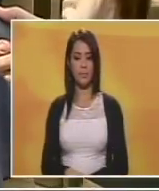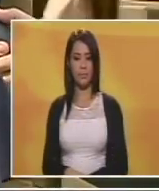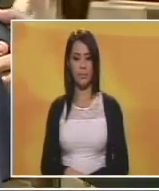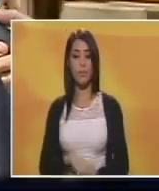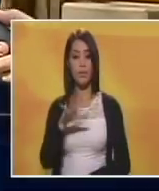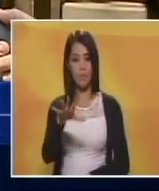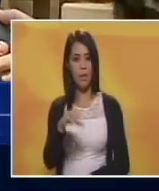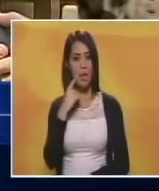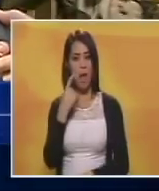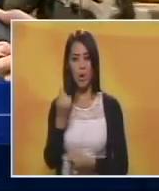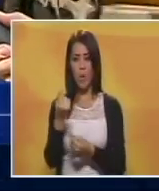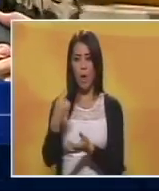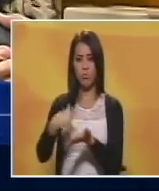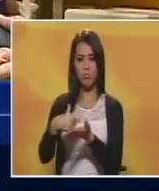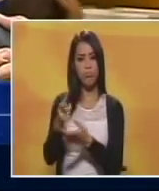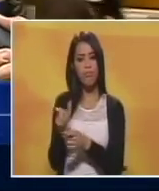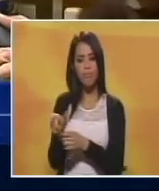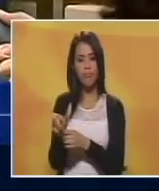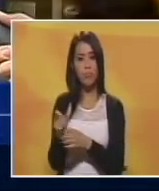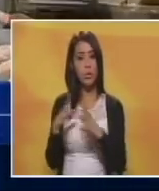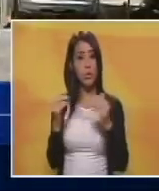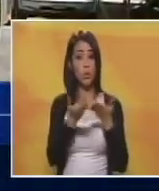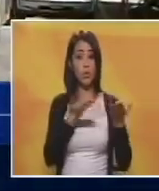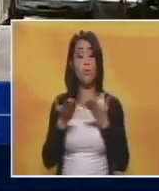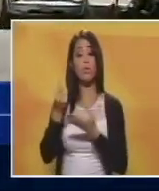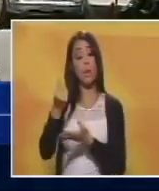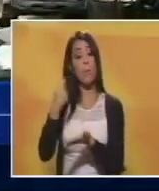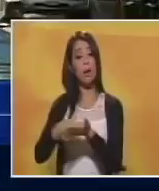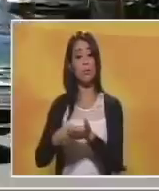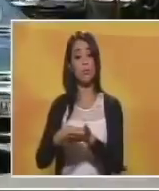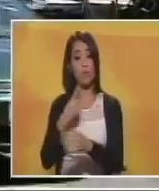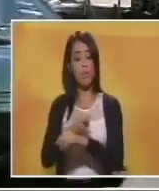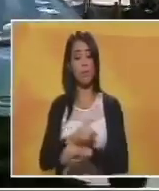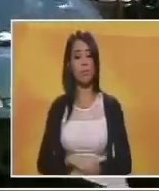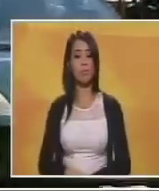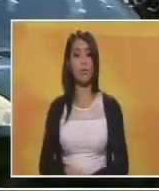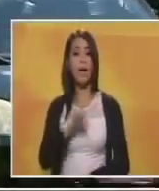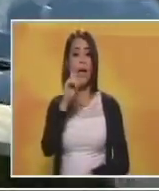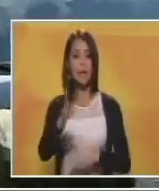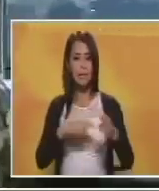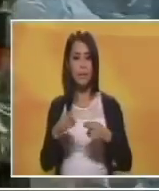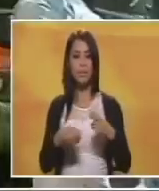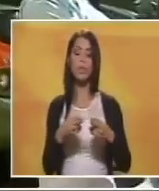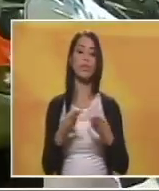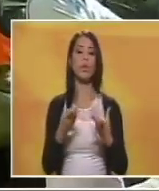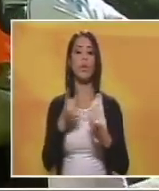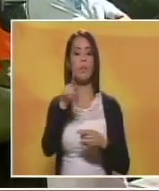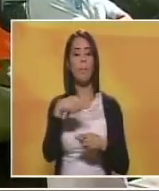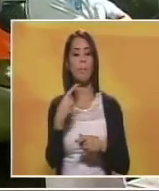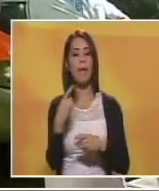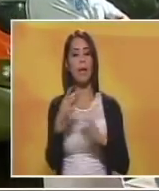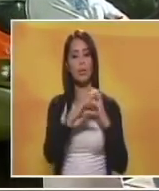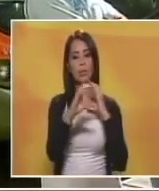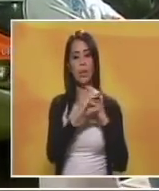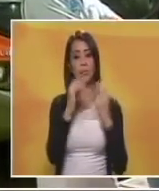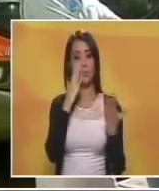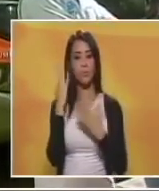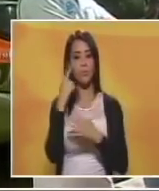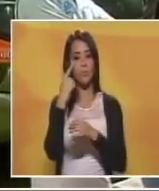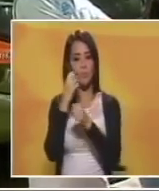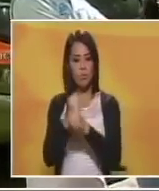el servicio porque todos los servicios hay que pagarlos, hermano. El servicio del Metrobús también entonces está a la espera para que